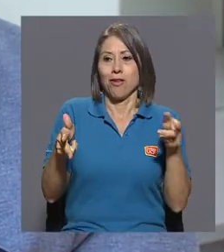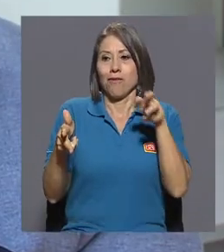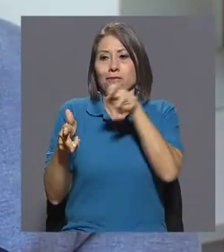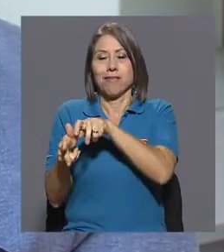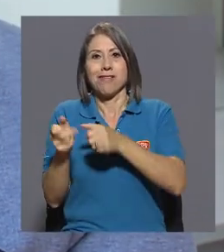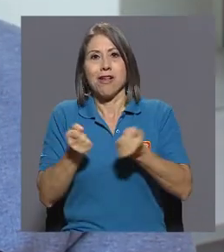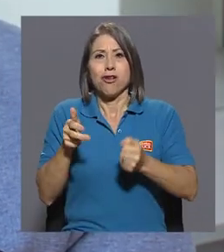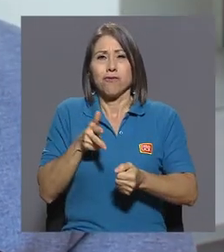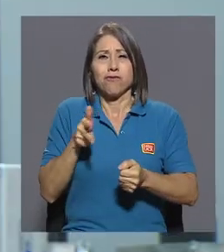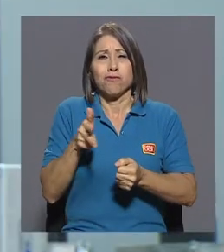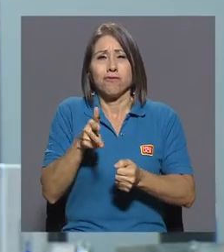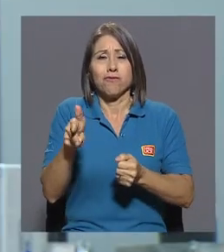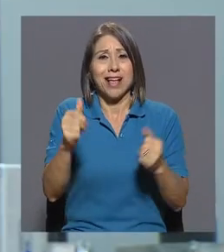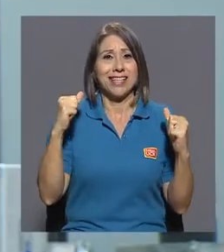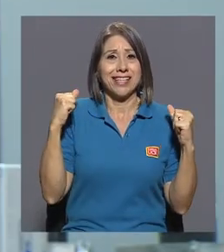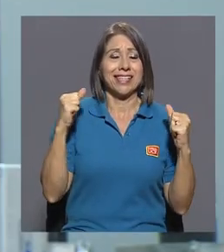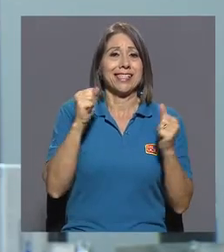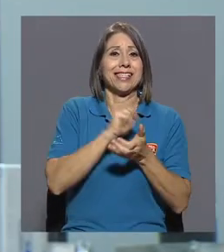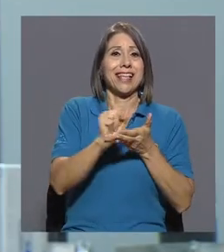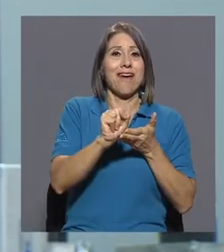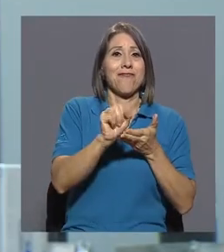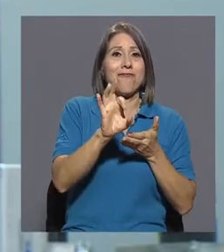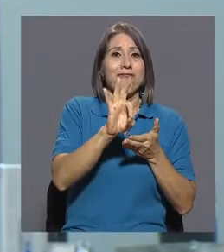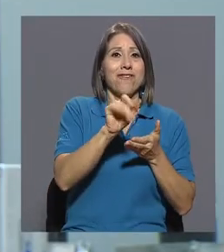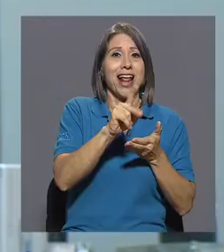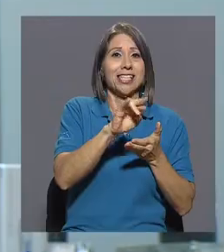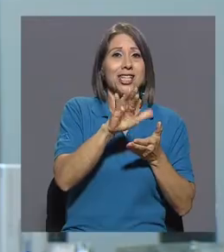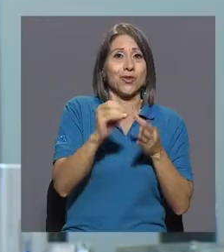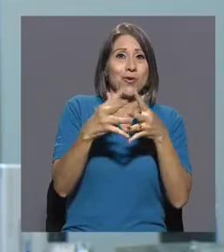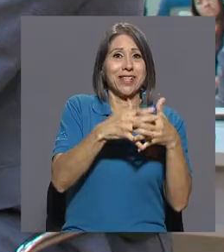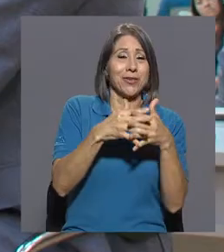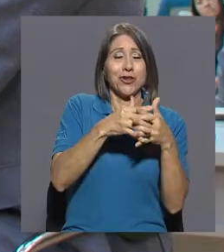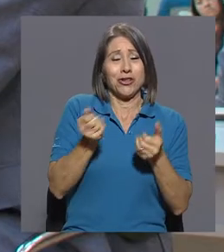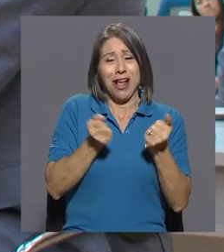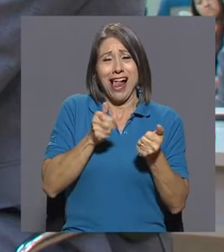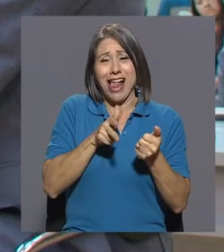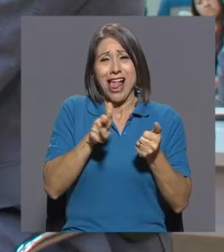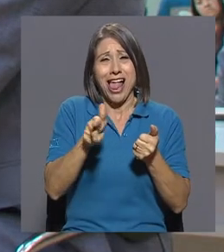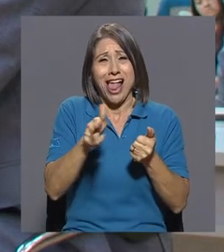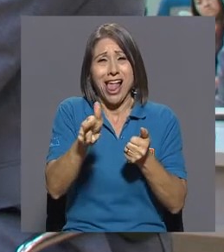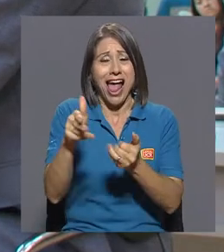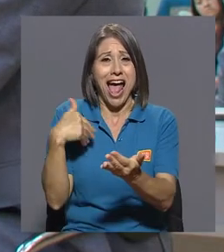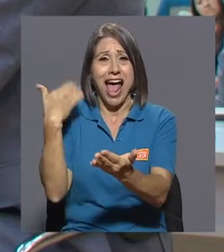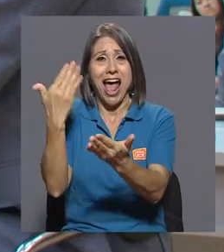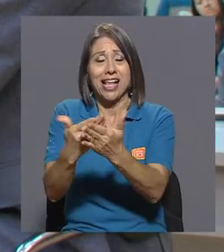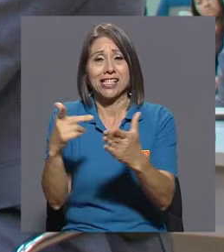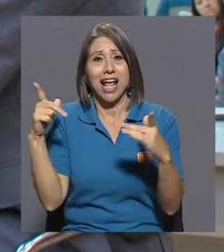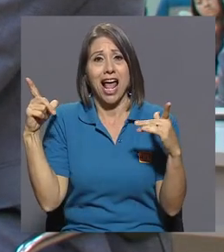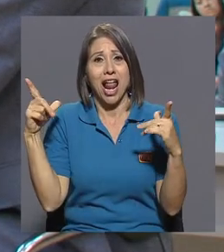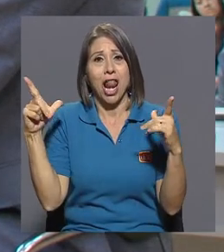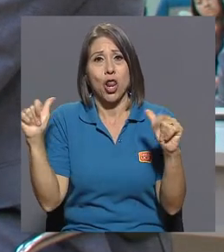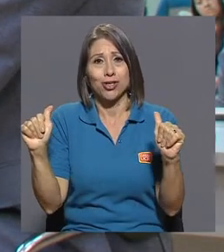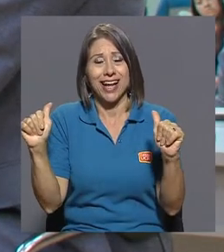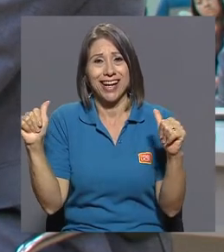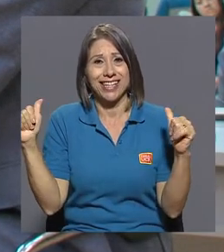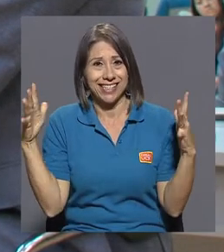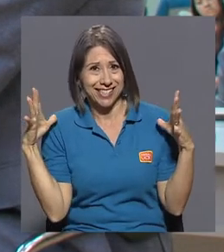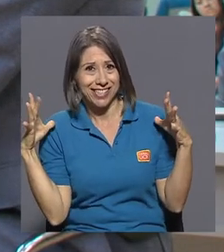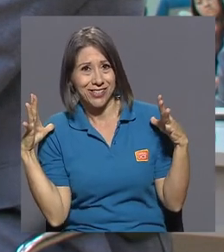Y se acabó la gasolina. Se acabó la gasolina, se acabó la plata, se acabó todo. ¿Y se llevaron el carro? Y se llevaron el